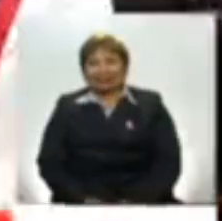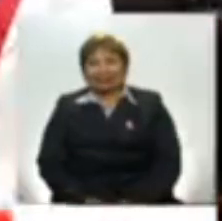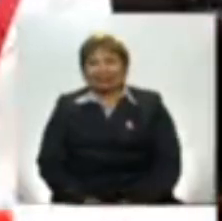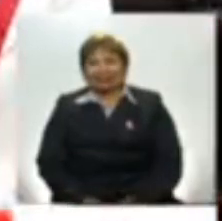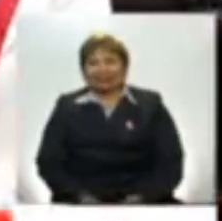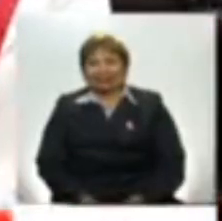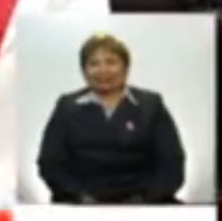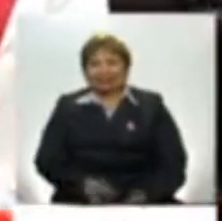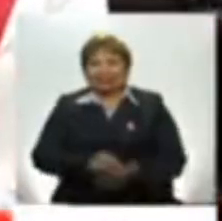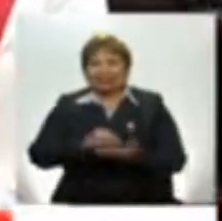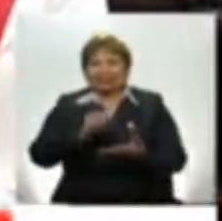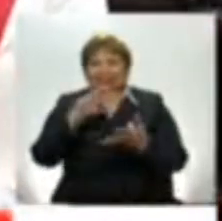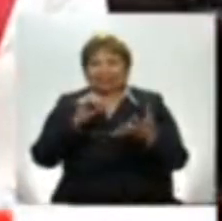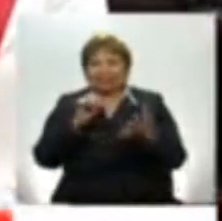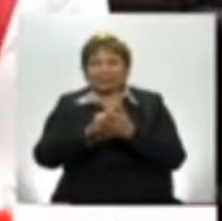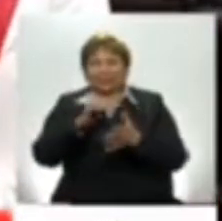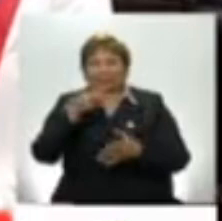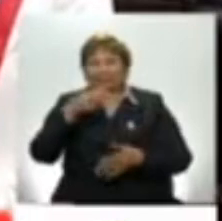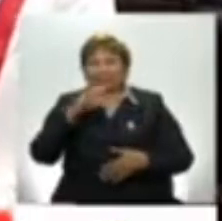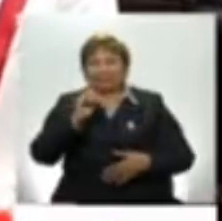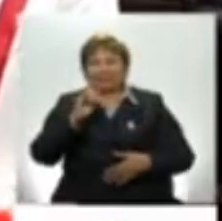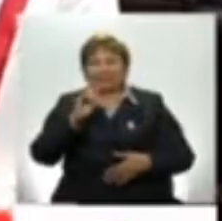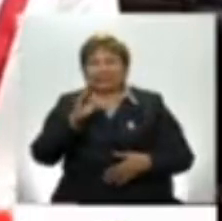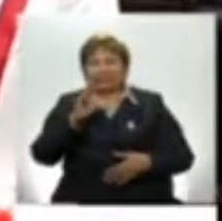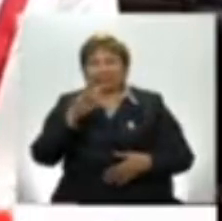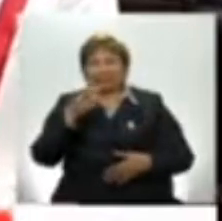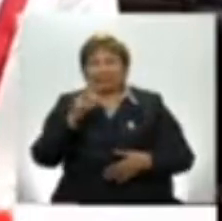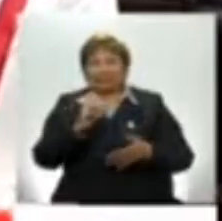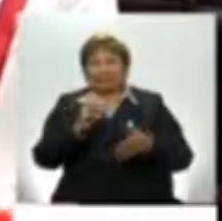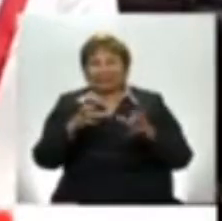a Silvia María Montesa Facho, DNI